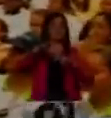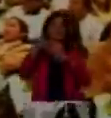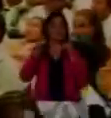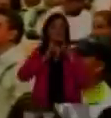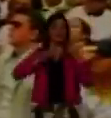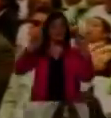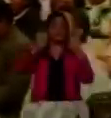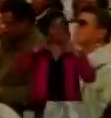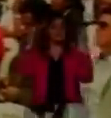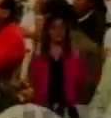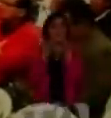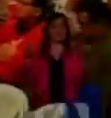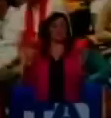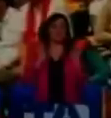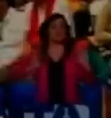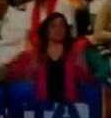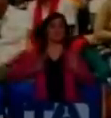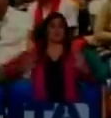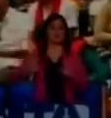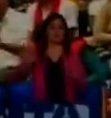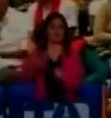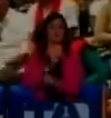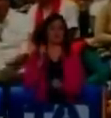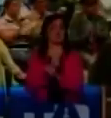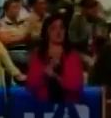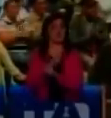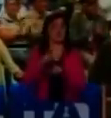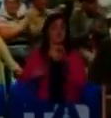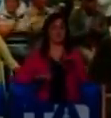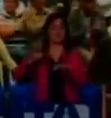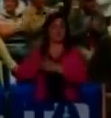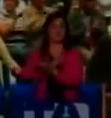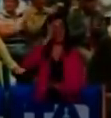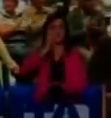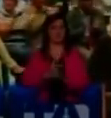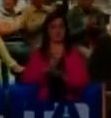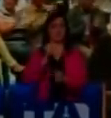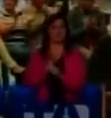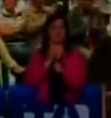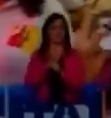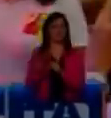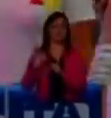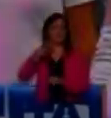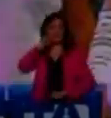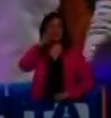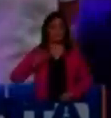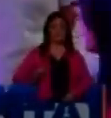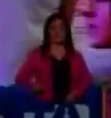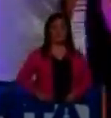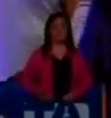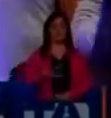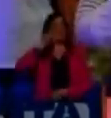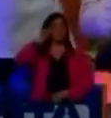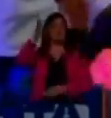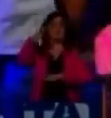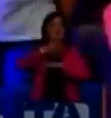Rumiñahui se llenó con los trabajadores de la salud de Pichincha y de otras provincias del país. Este evento inició recordando los hitos de este